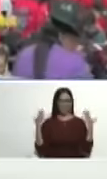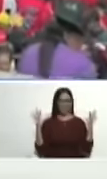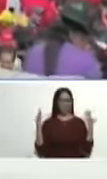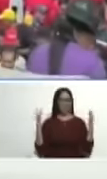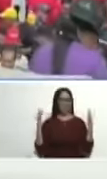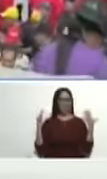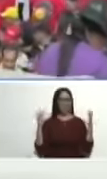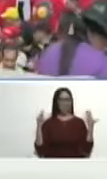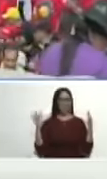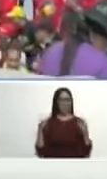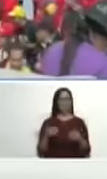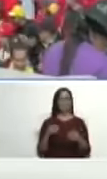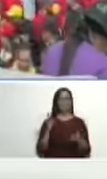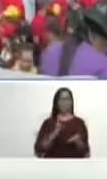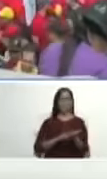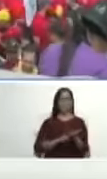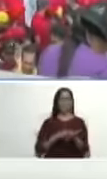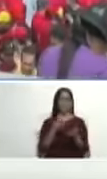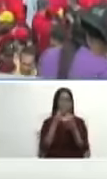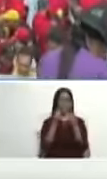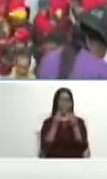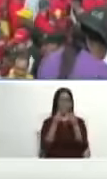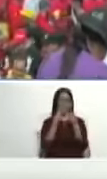De verdad fue impresionante, 2 horas